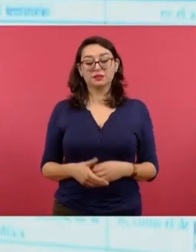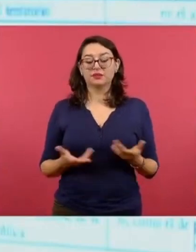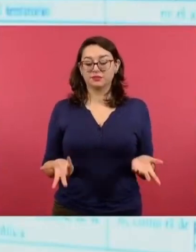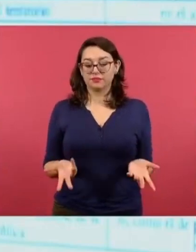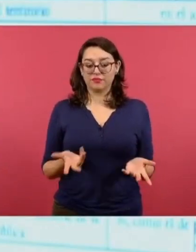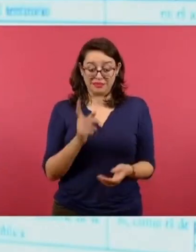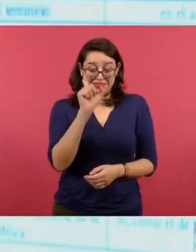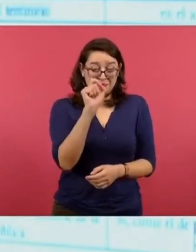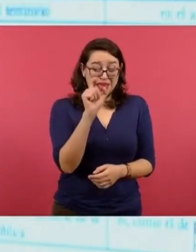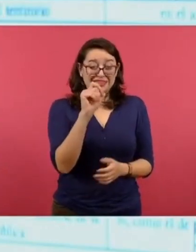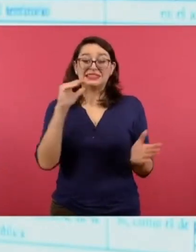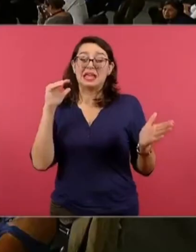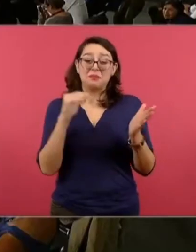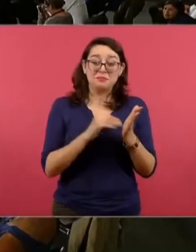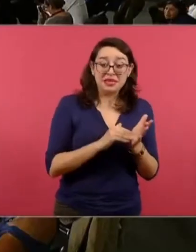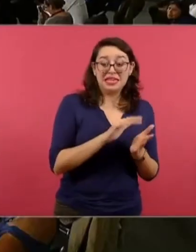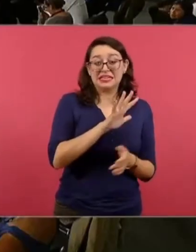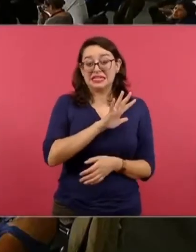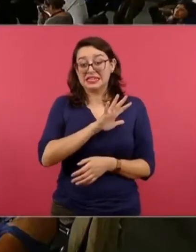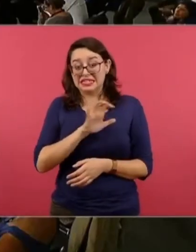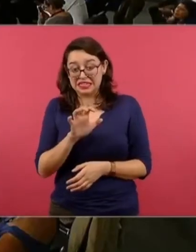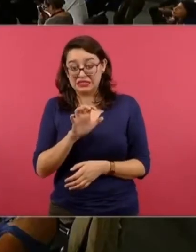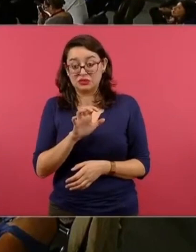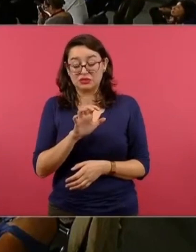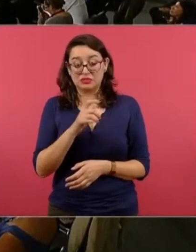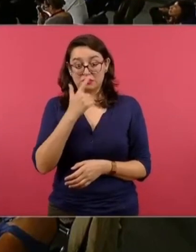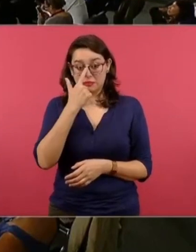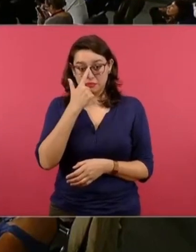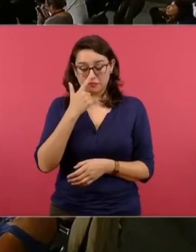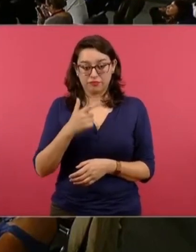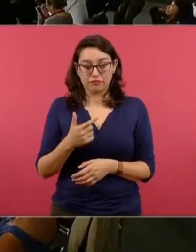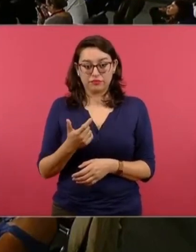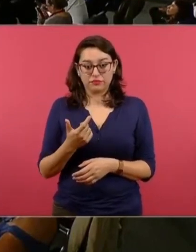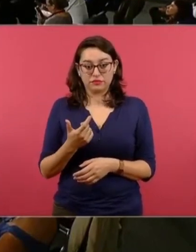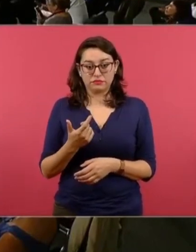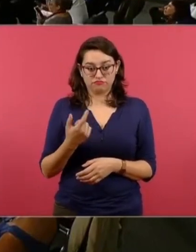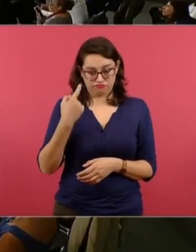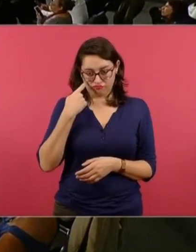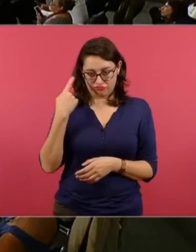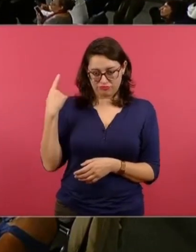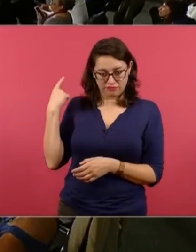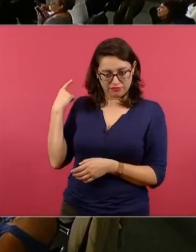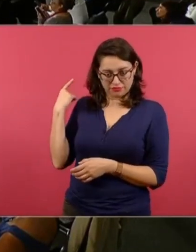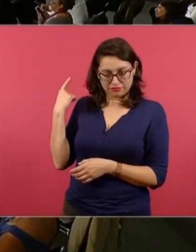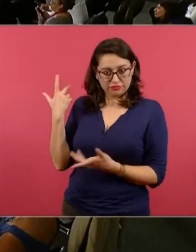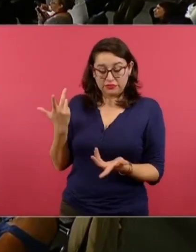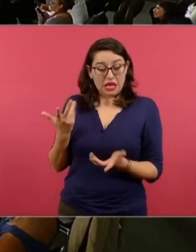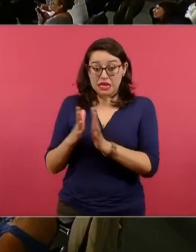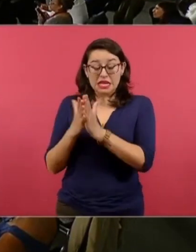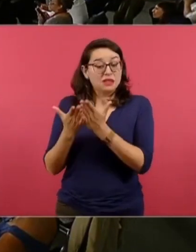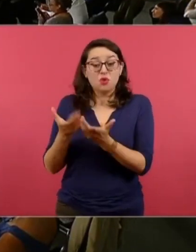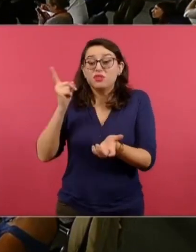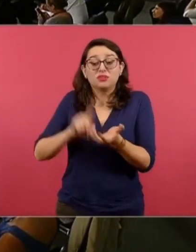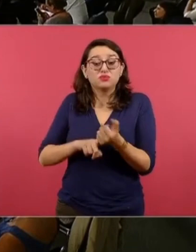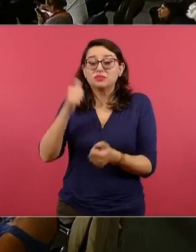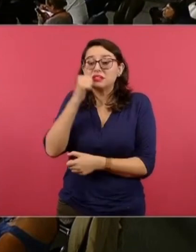las 20,576, esta es la fe de ratas en el periodo de Choaifet, para que tengamos evidencia que esto ha sucedido, que